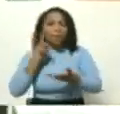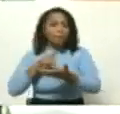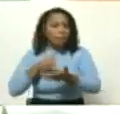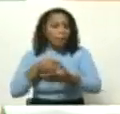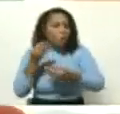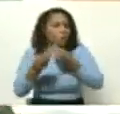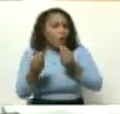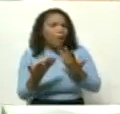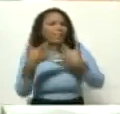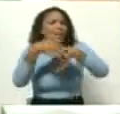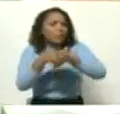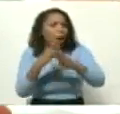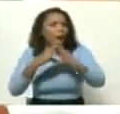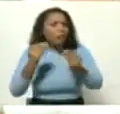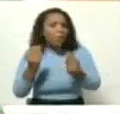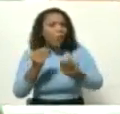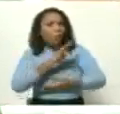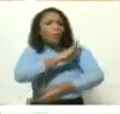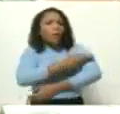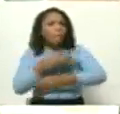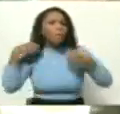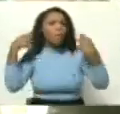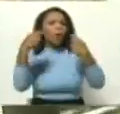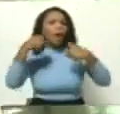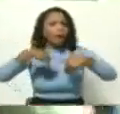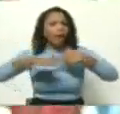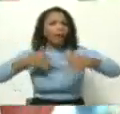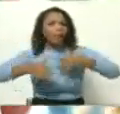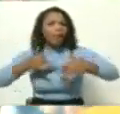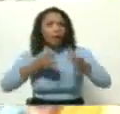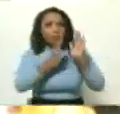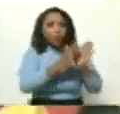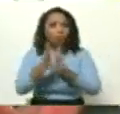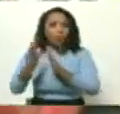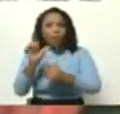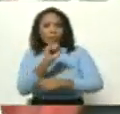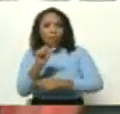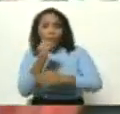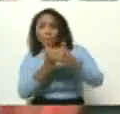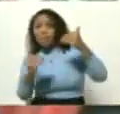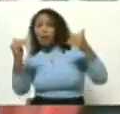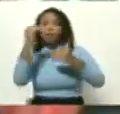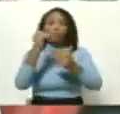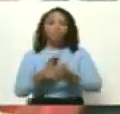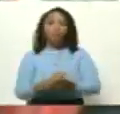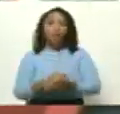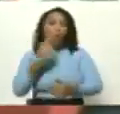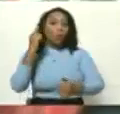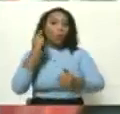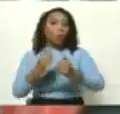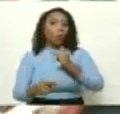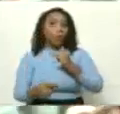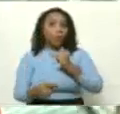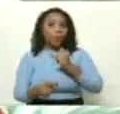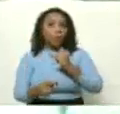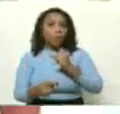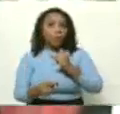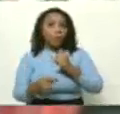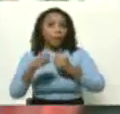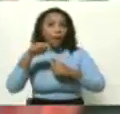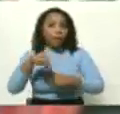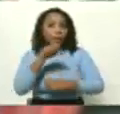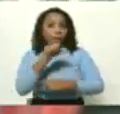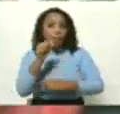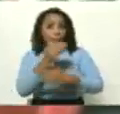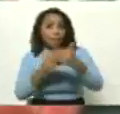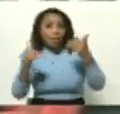cómo incorporan al poder popular en estas actividades que están organizando durante la Semana Mayor. Y por último, esta Semana Mayor es